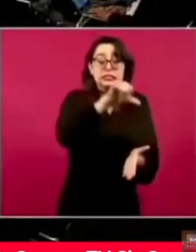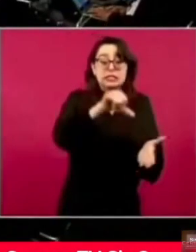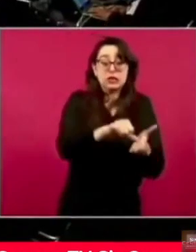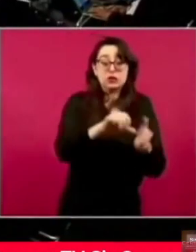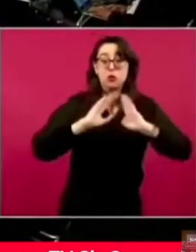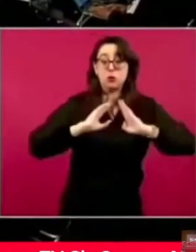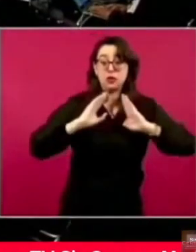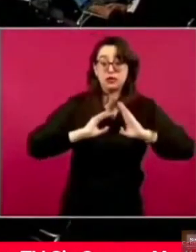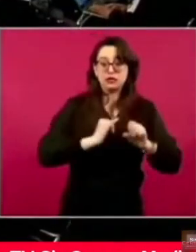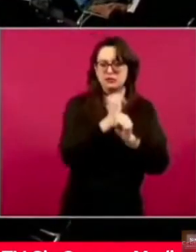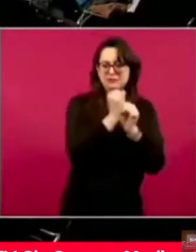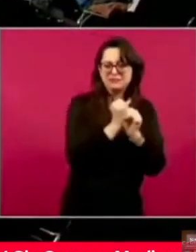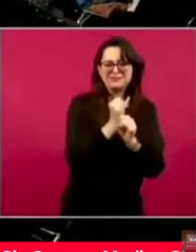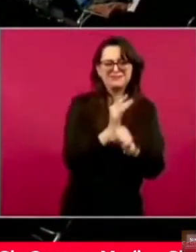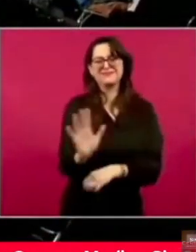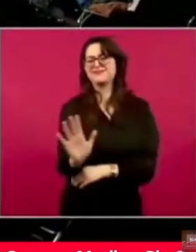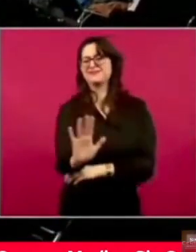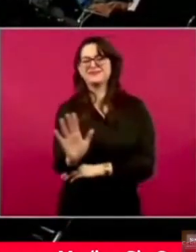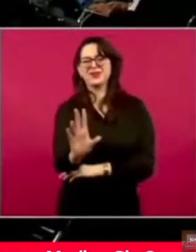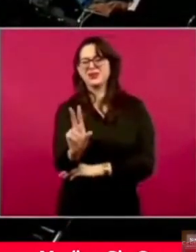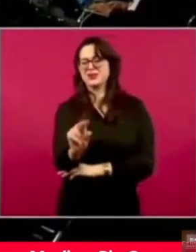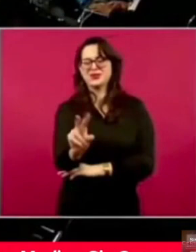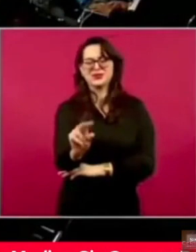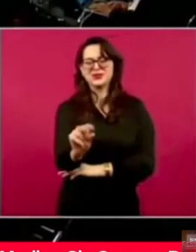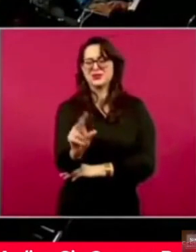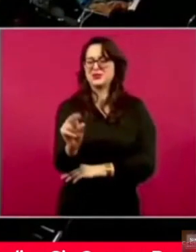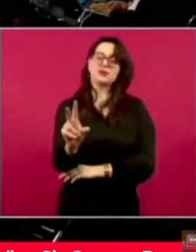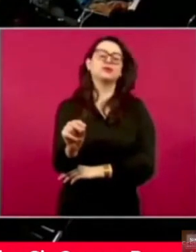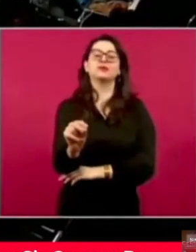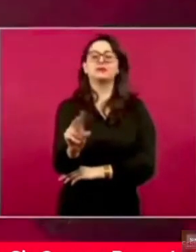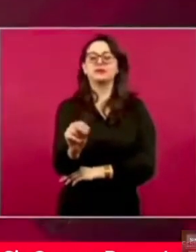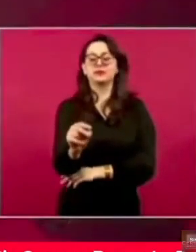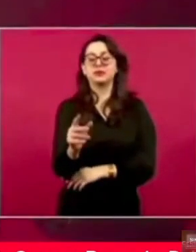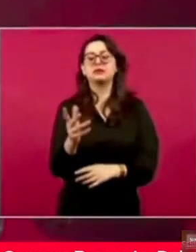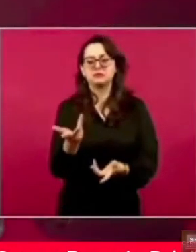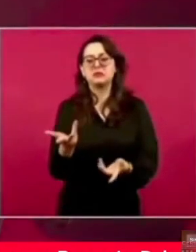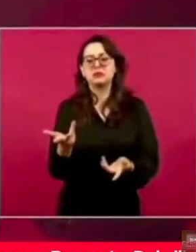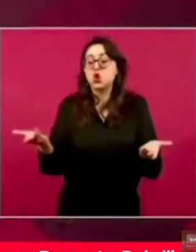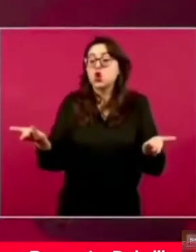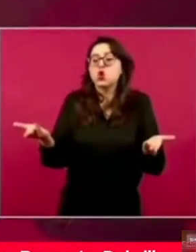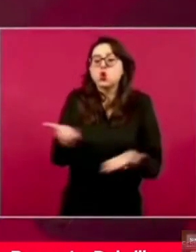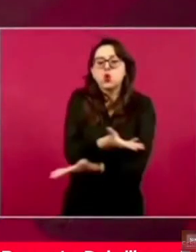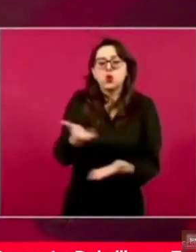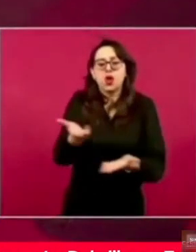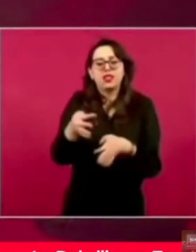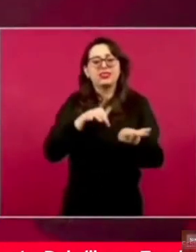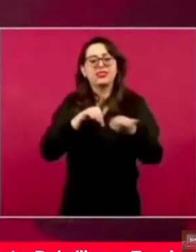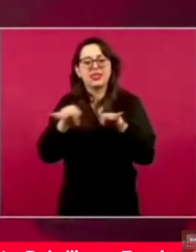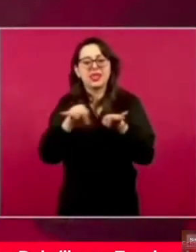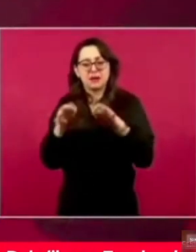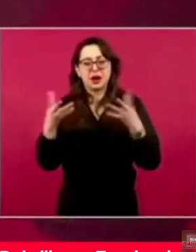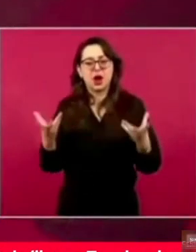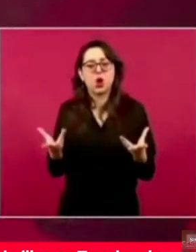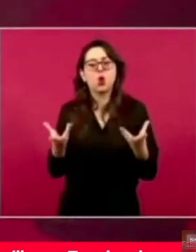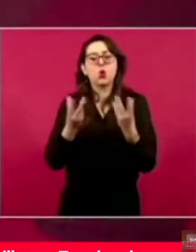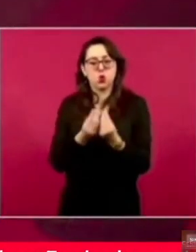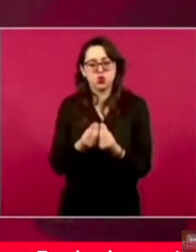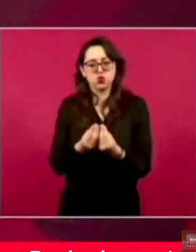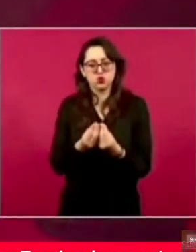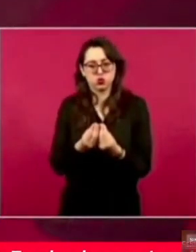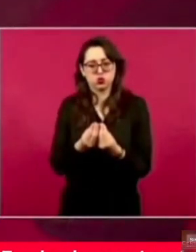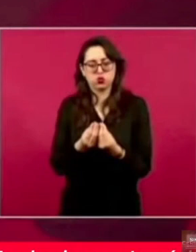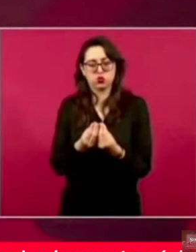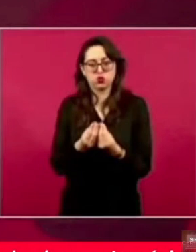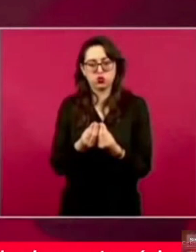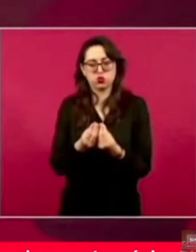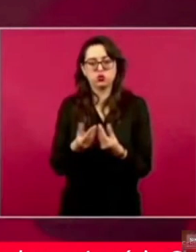de Inteligencia. No, hay información que se comparte desde el Centro Nacional de Inteligencia,